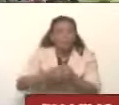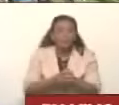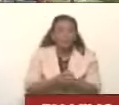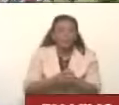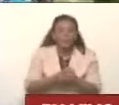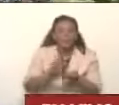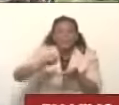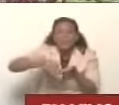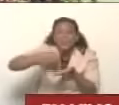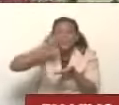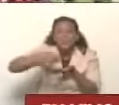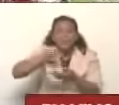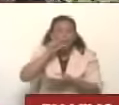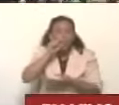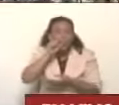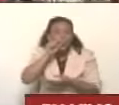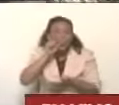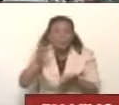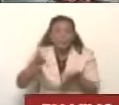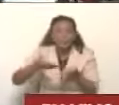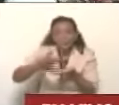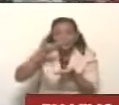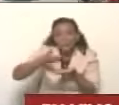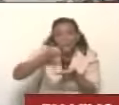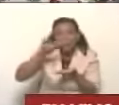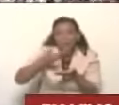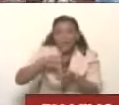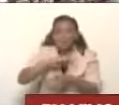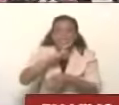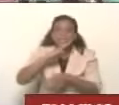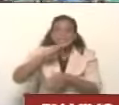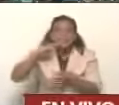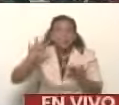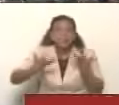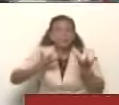una cremita de pollo, Omar, una cremita de pollo.